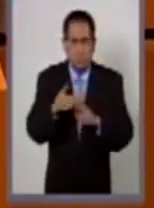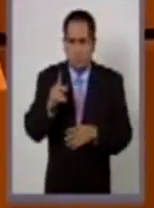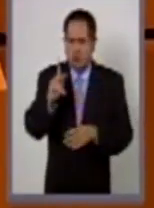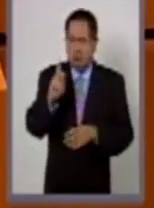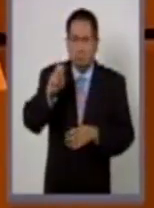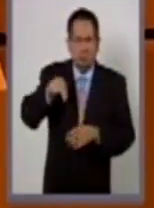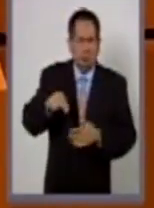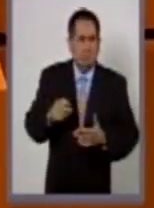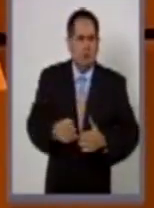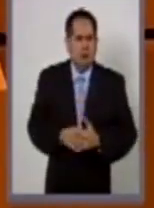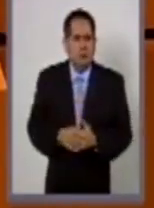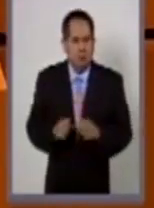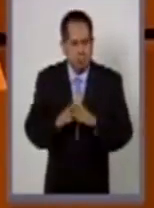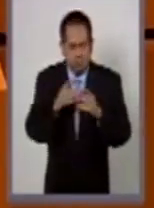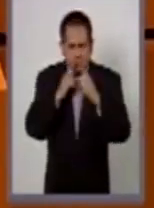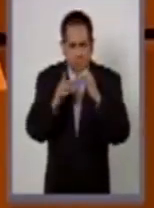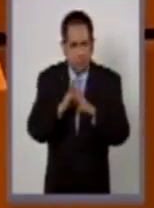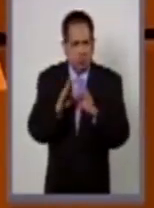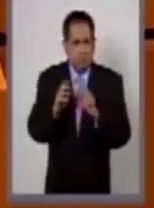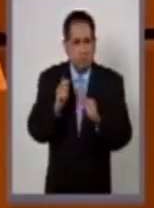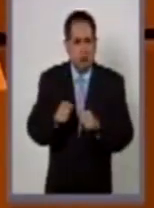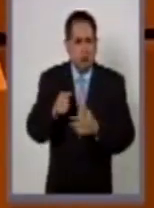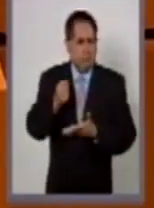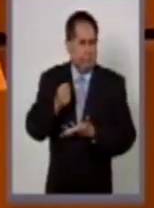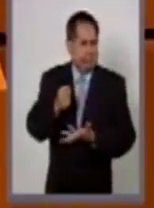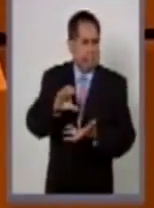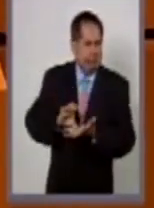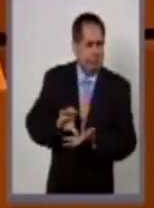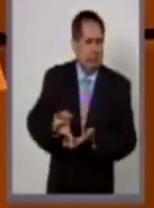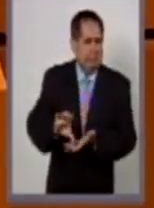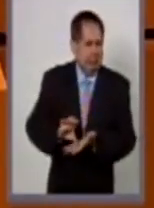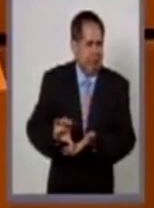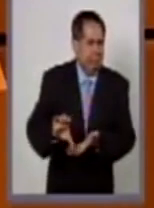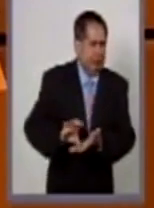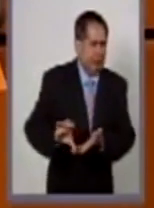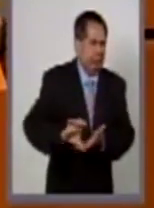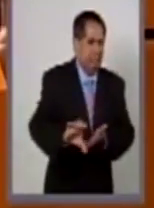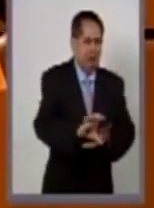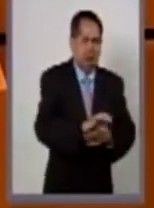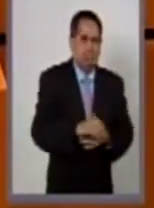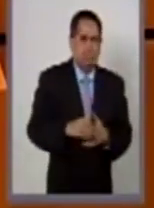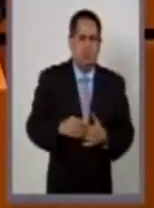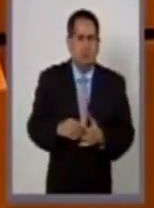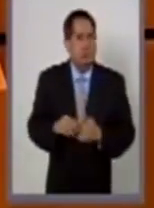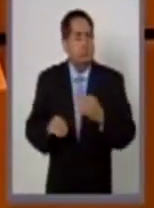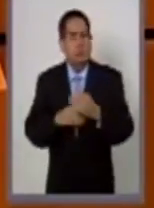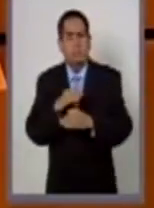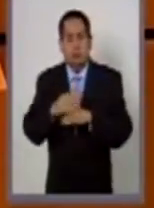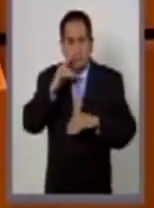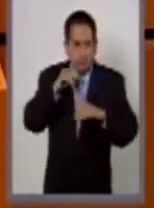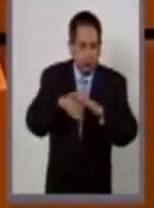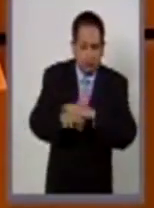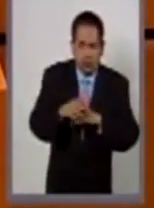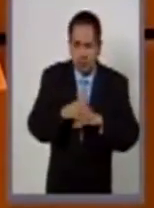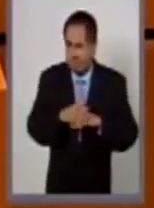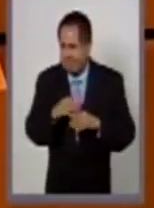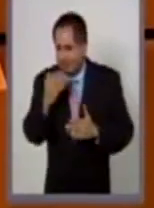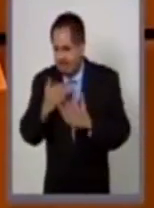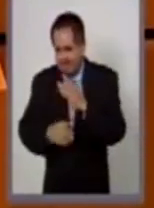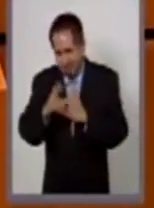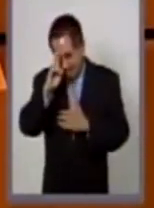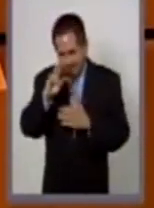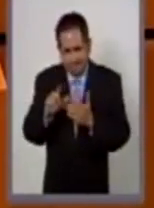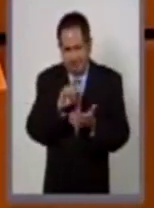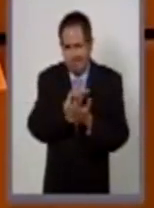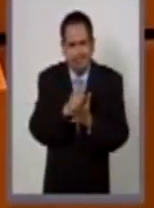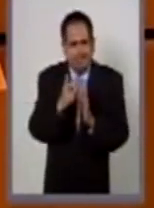Nieto llegaron con talegas de dinero a repartir, que todos fueron ahí a meterse y a violar todos